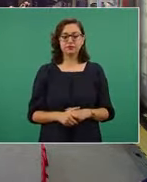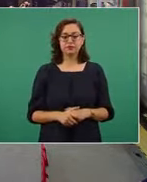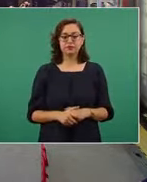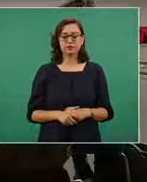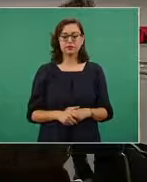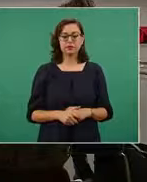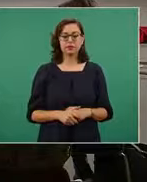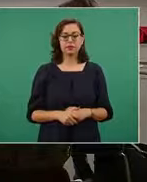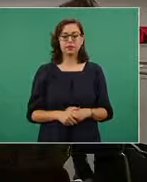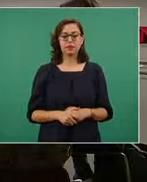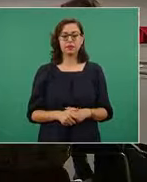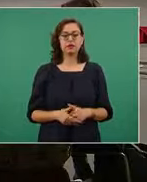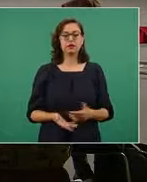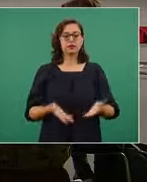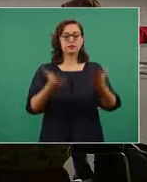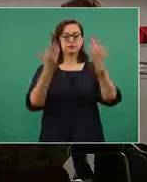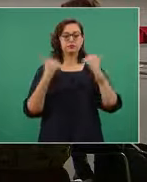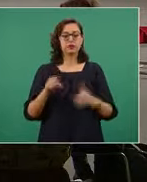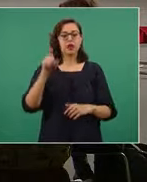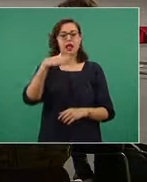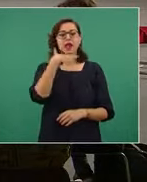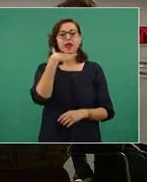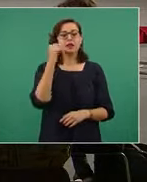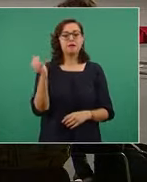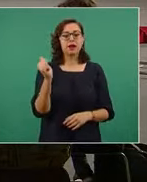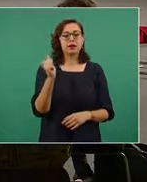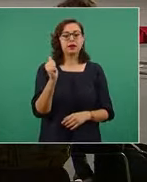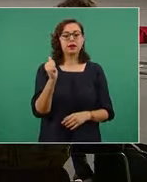La señora Merkel, canciller de Alemania,